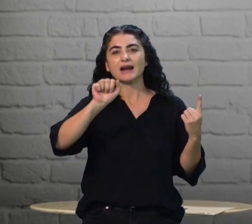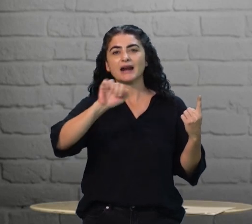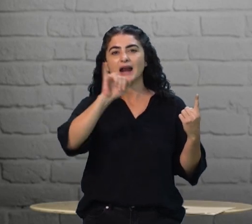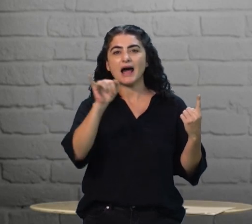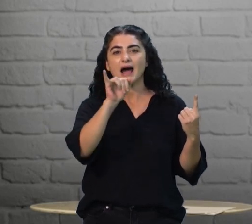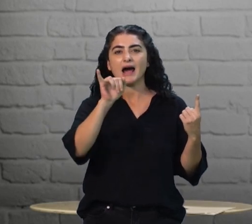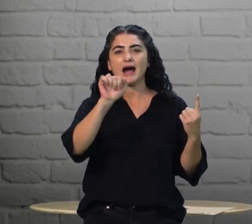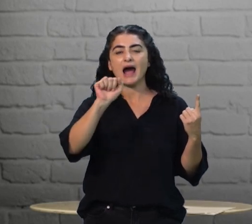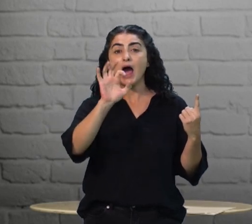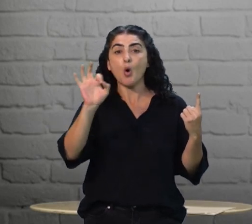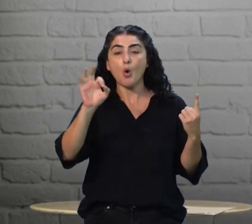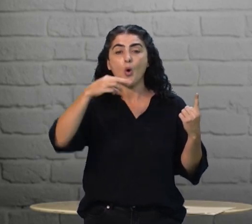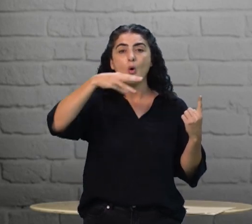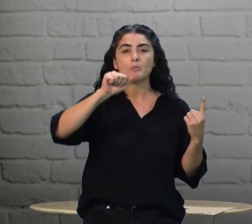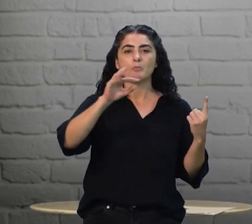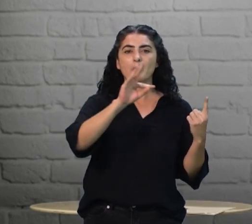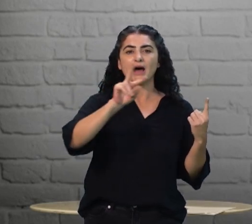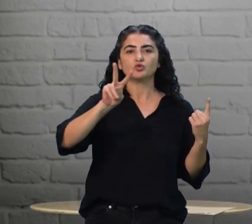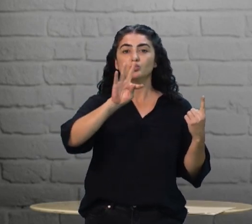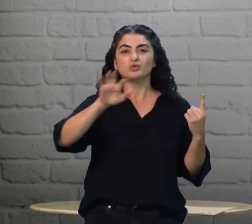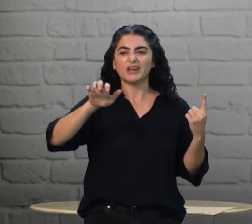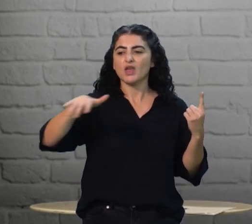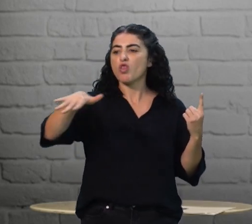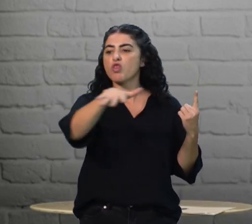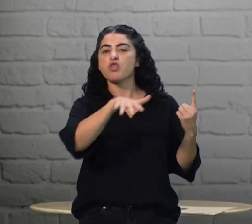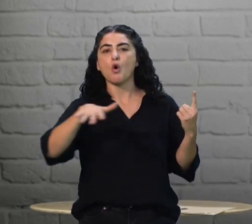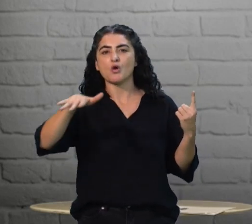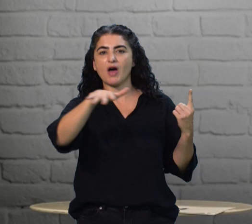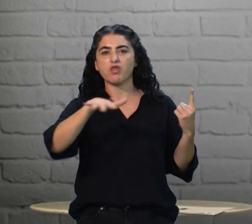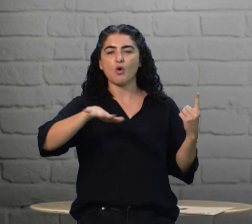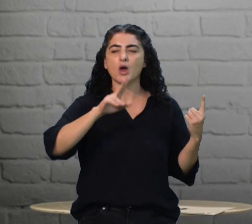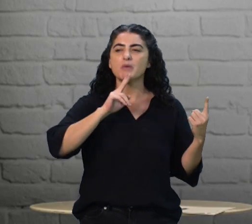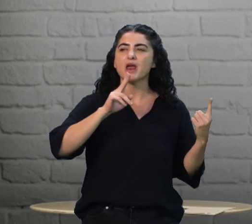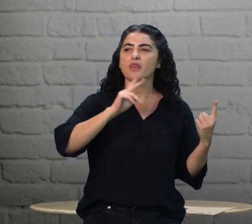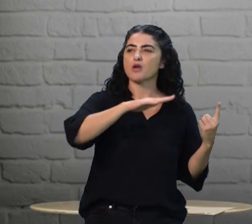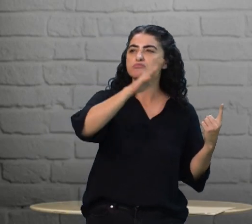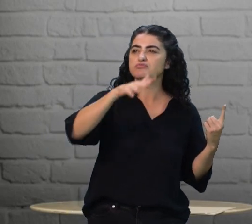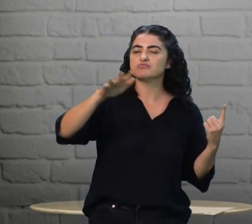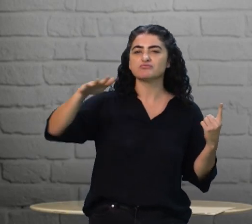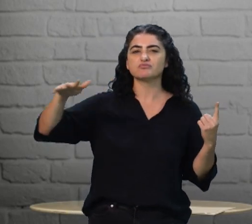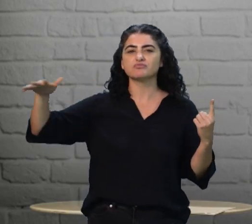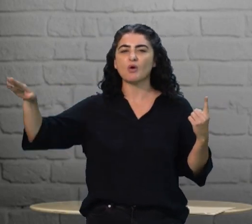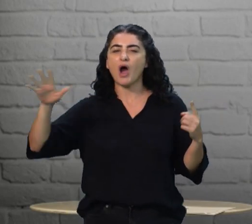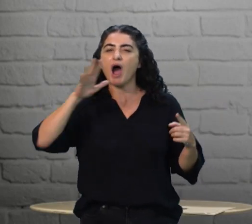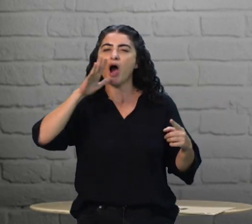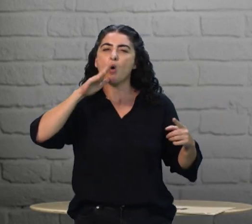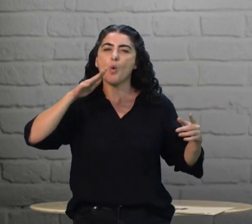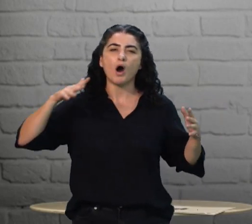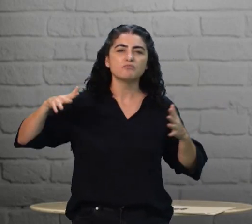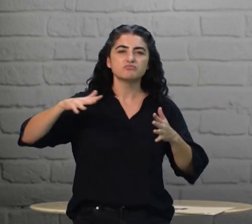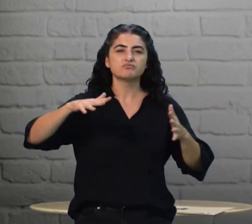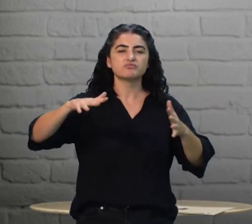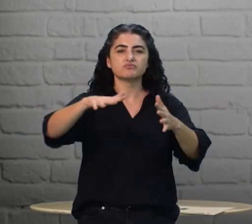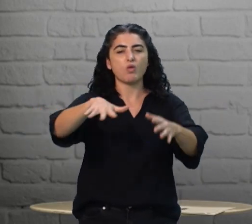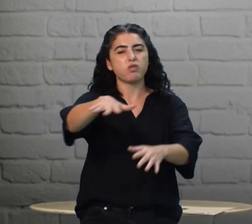Matute eh esa zona esa zona verdosa llena de agua esa zona me